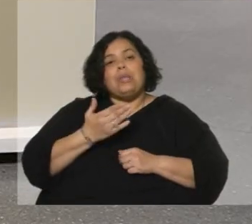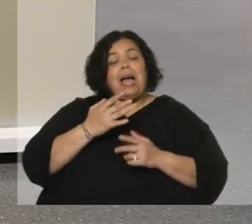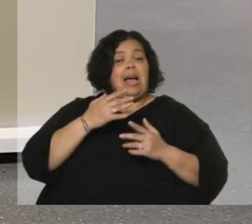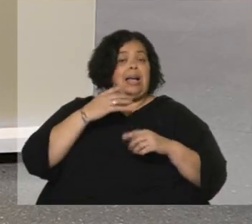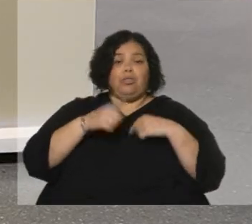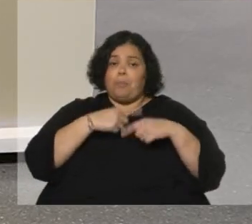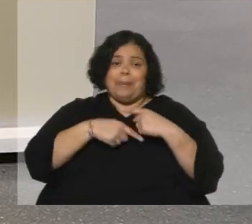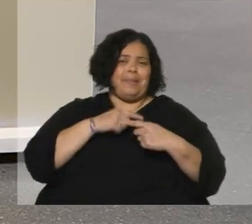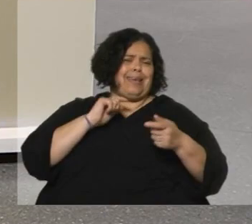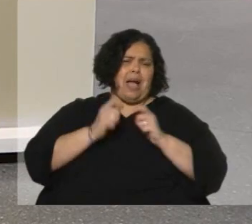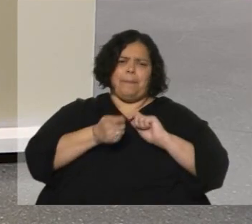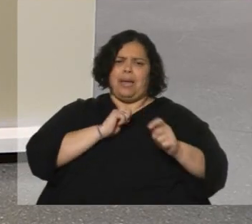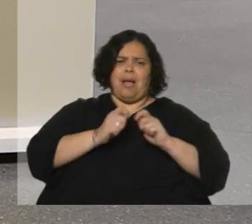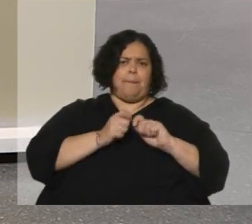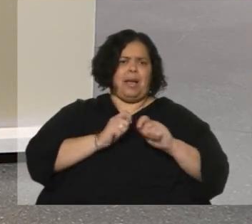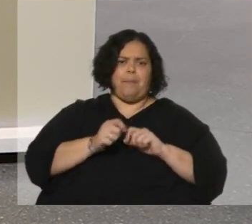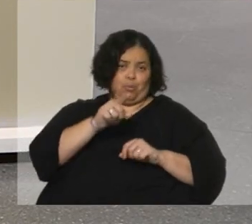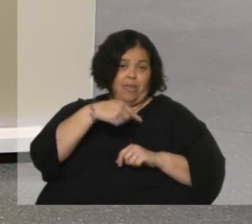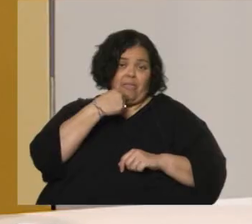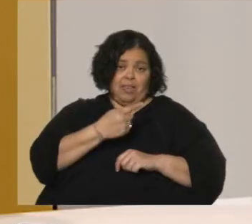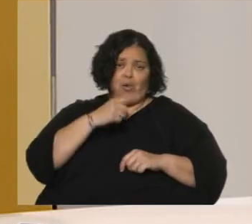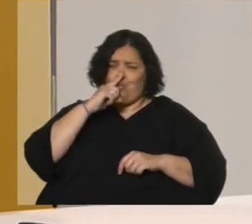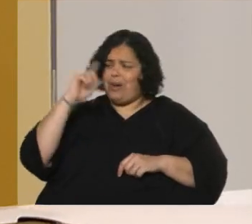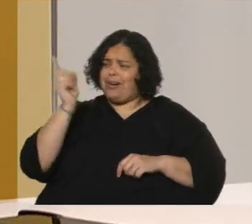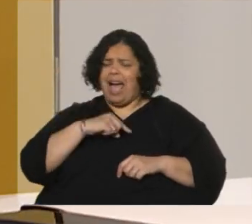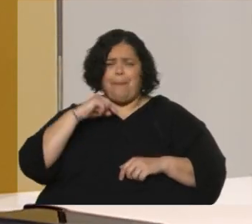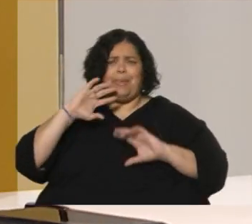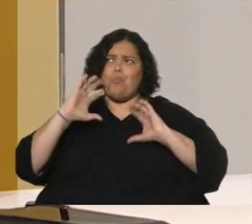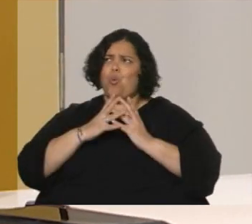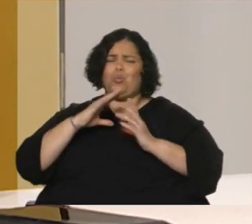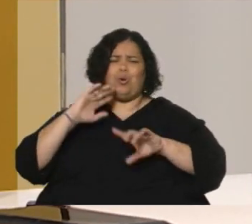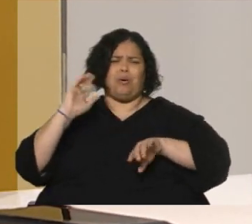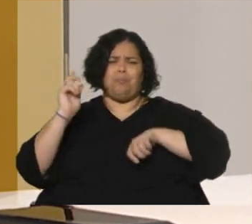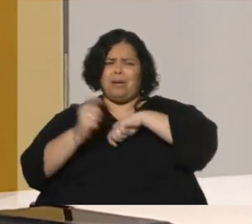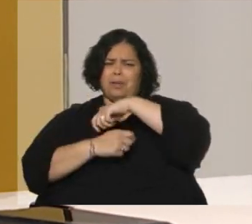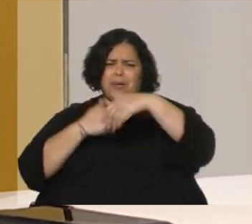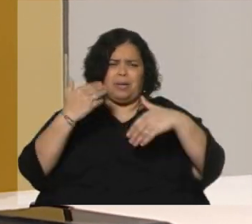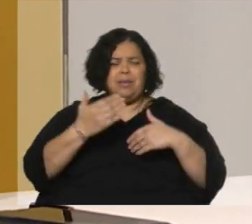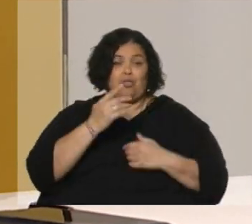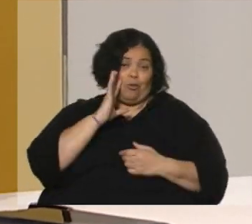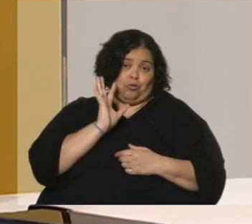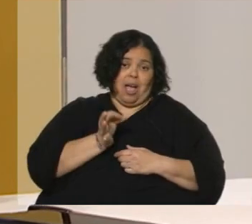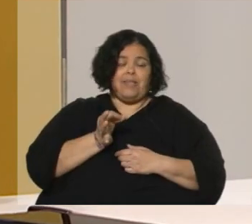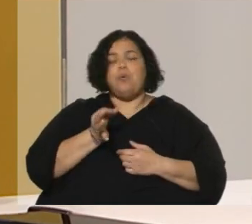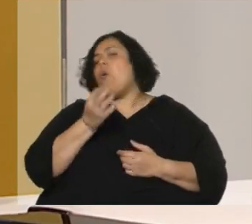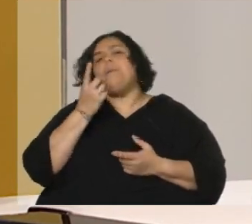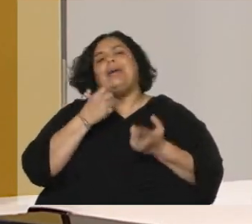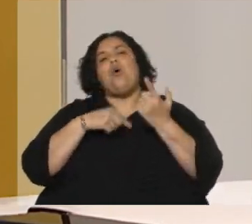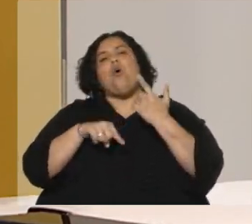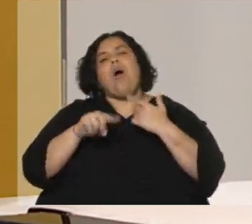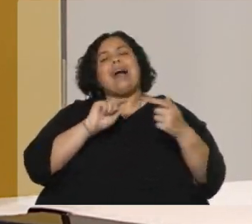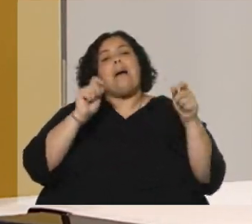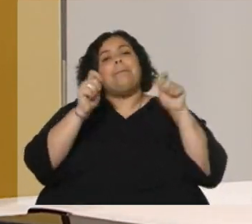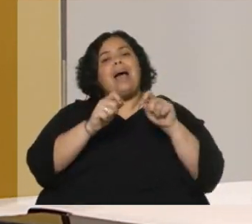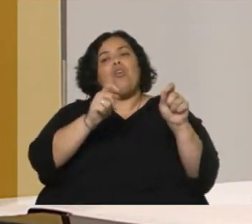permanentemente usted hablaba de una aceleración que se da en el en el mundo de hoy que todos lo percibimos no ha cambiado la tabla de los